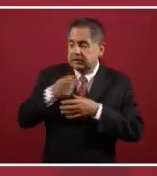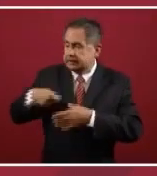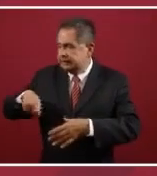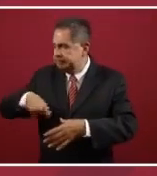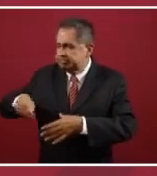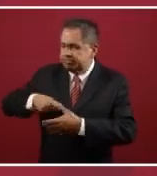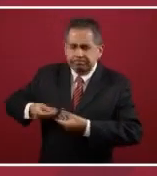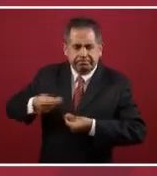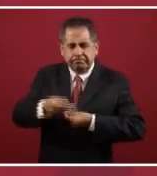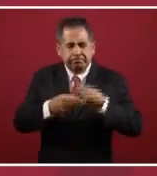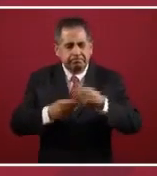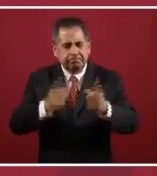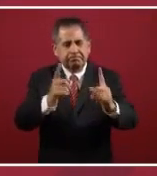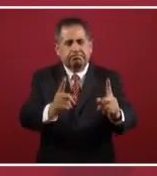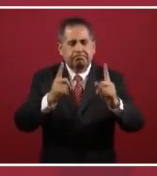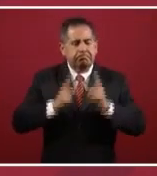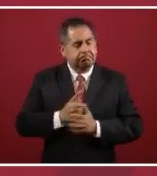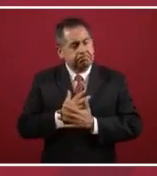del velorio.